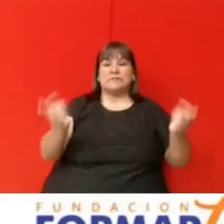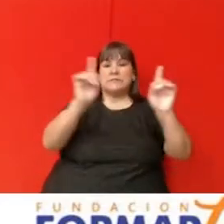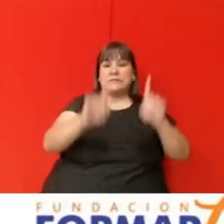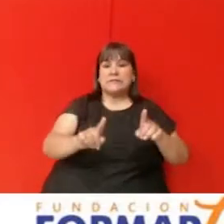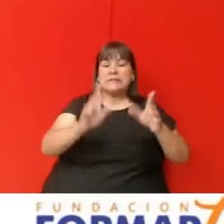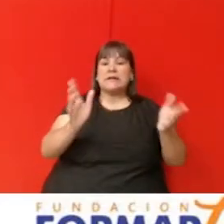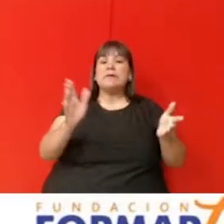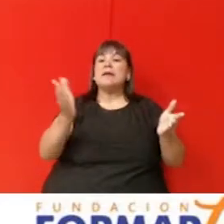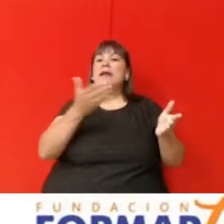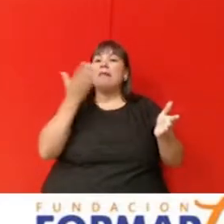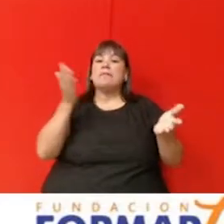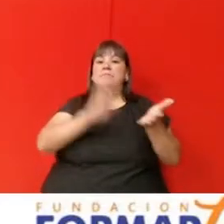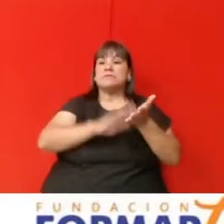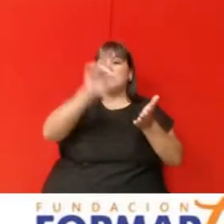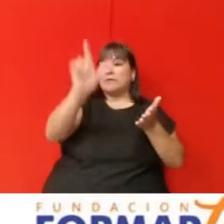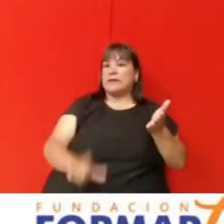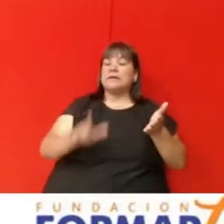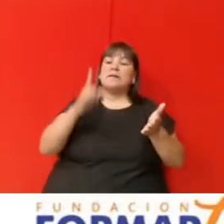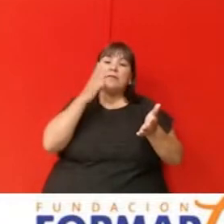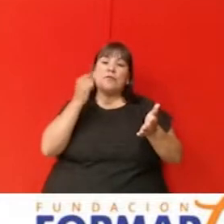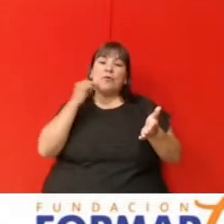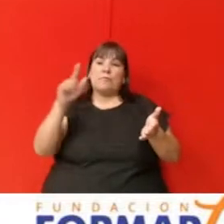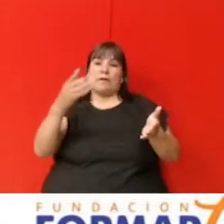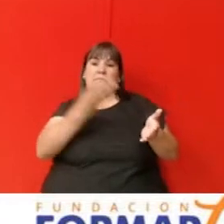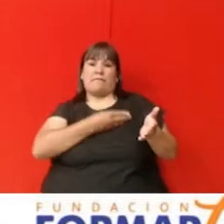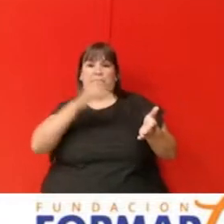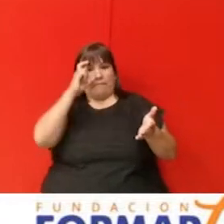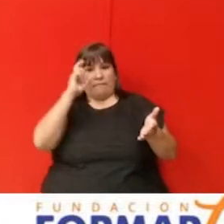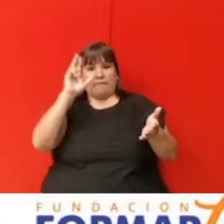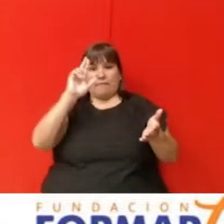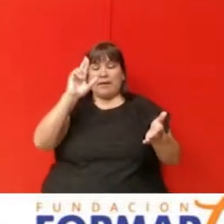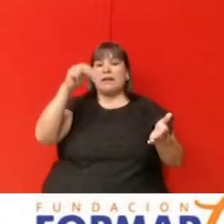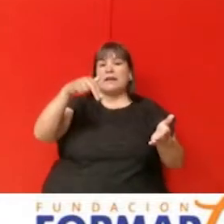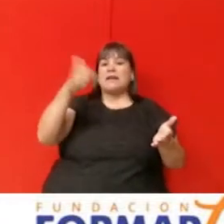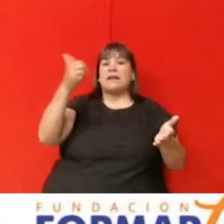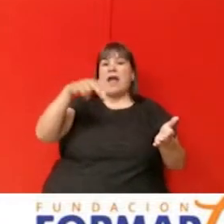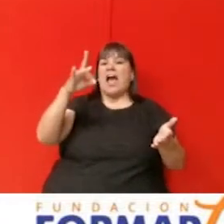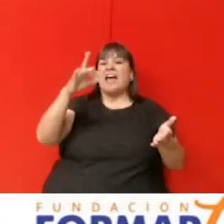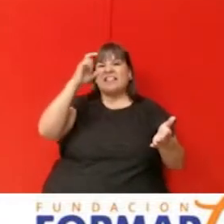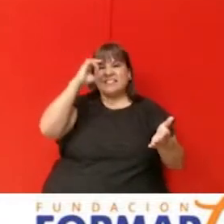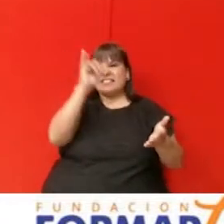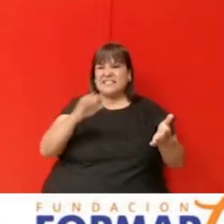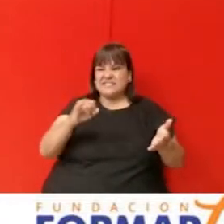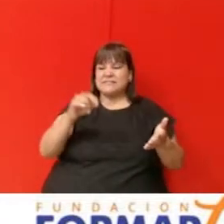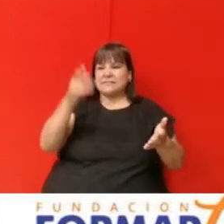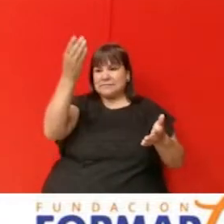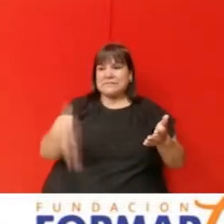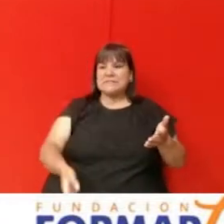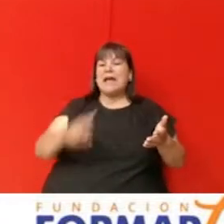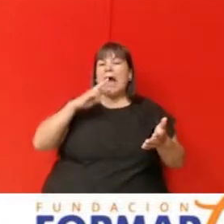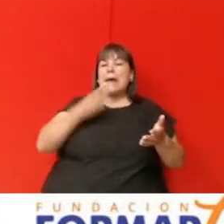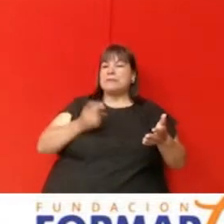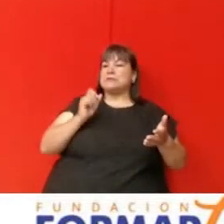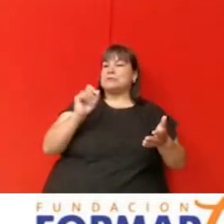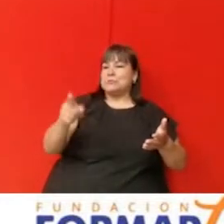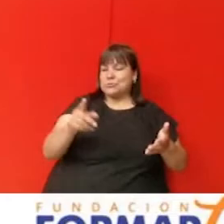de Fernando o Fernández o González. No, uno debe conocer la historia de esa